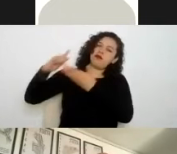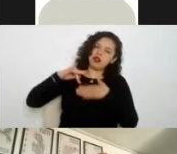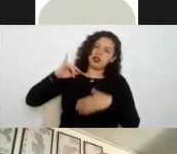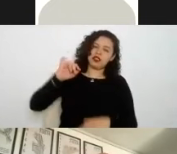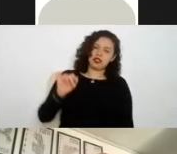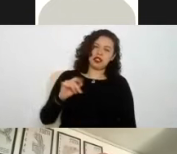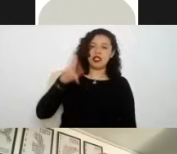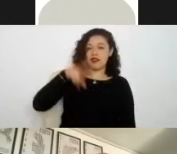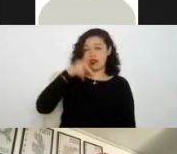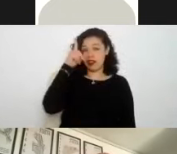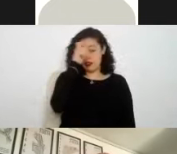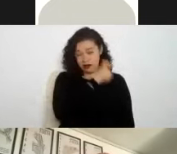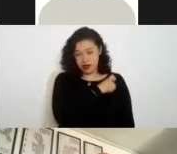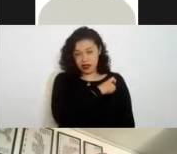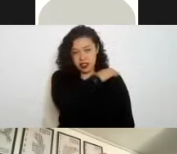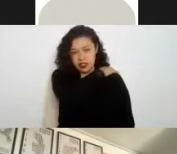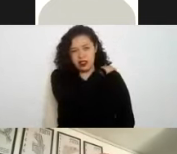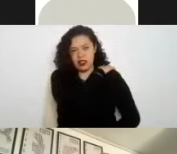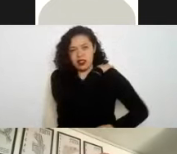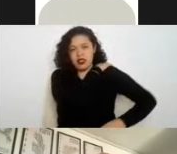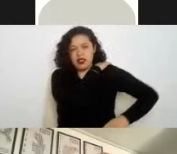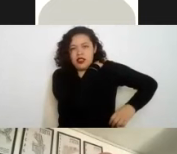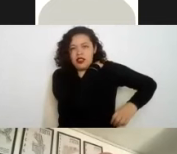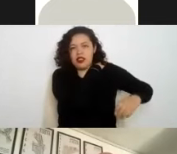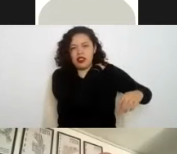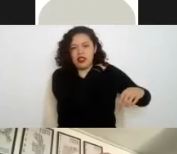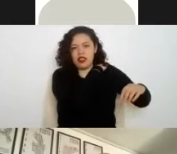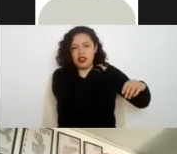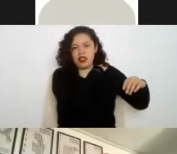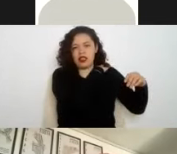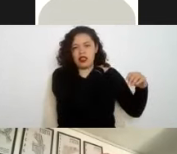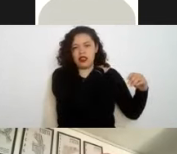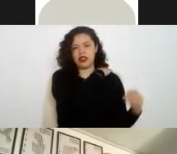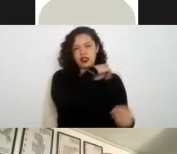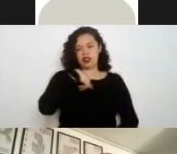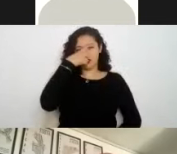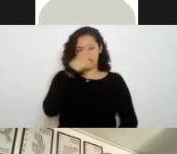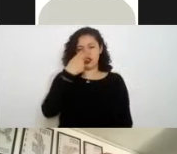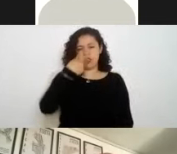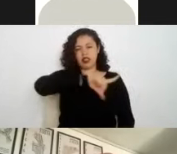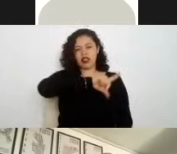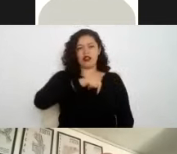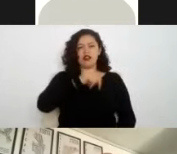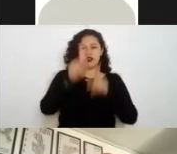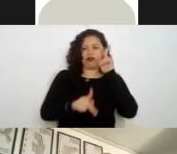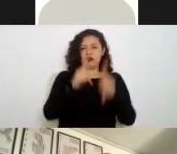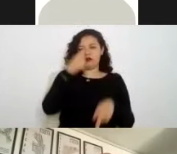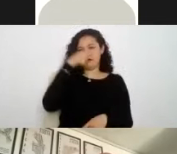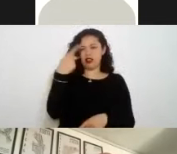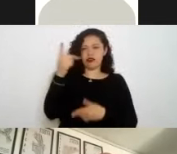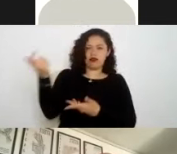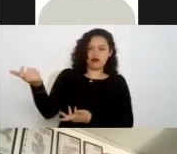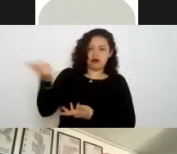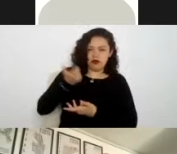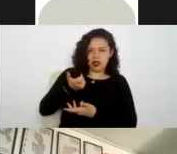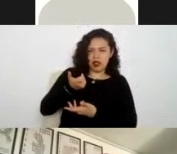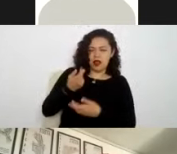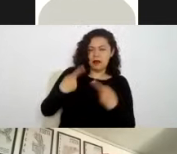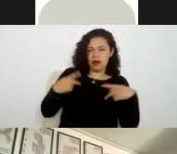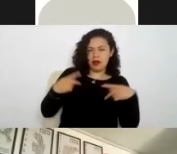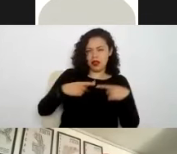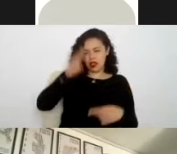bien complicado. Yo les podría de hecho hacer esa pregunta y si quieren al final lo platicamos, de sus ingresos, ¿cuántas personas en